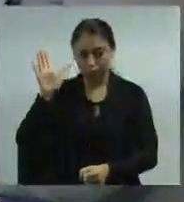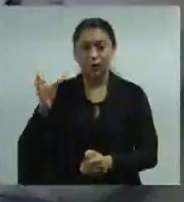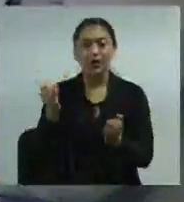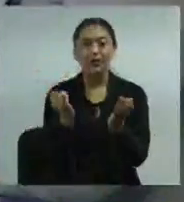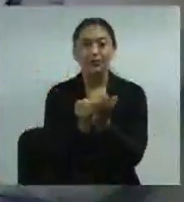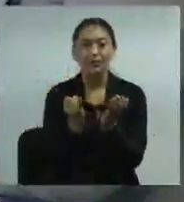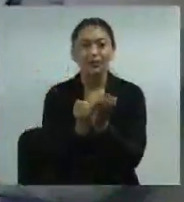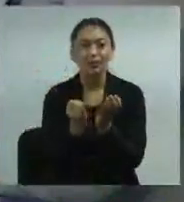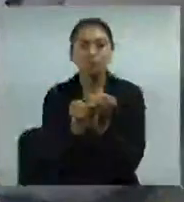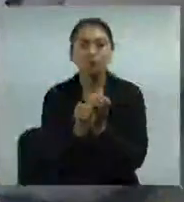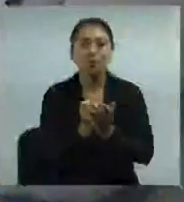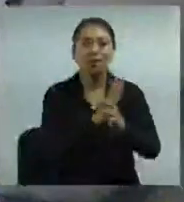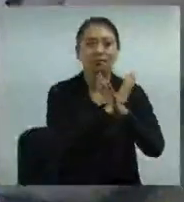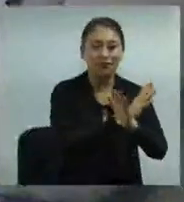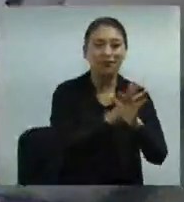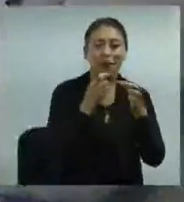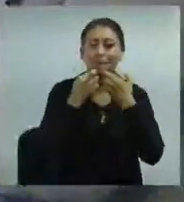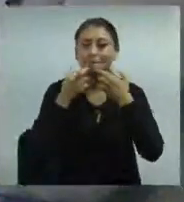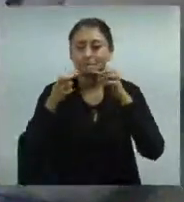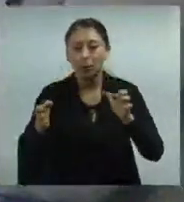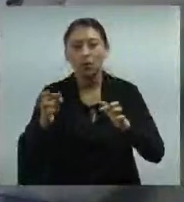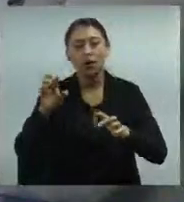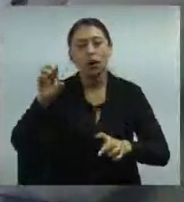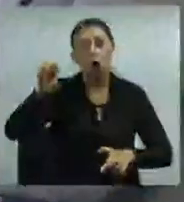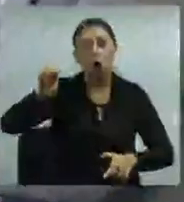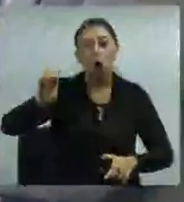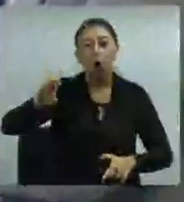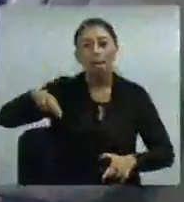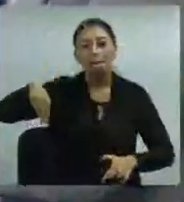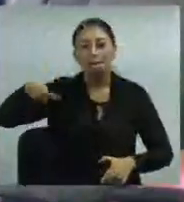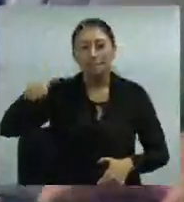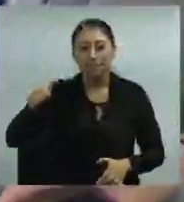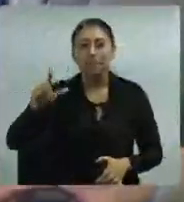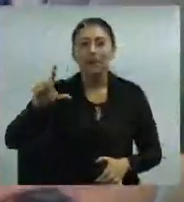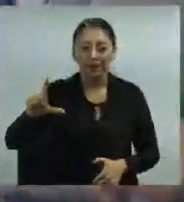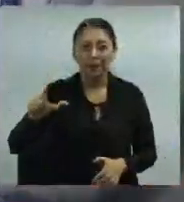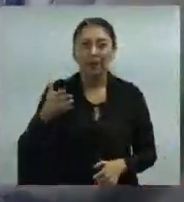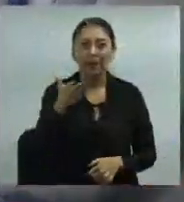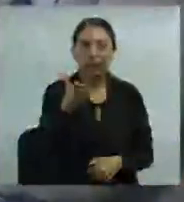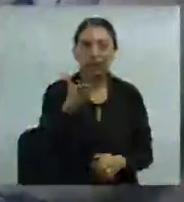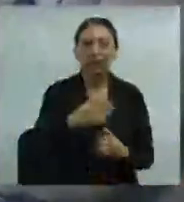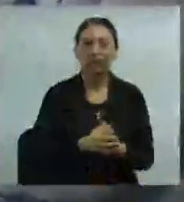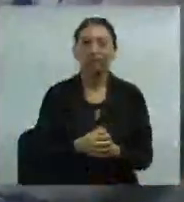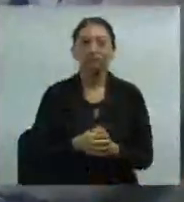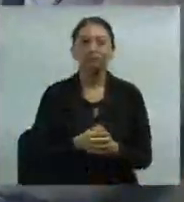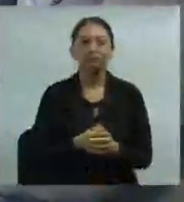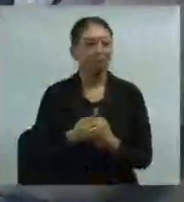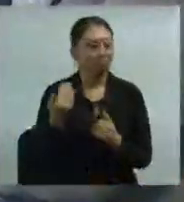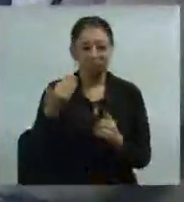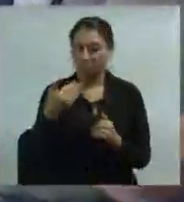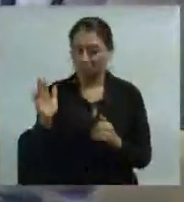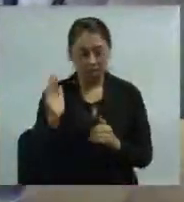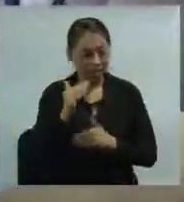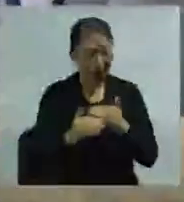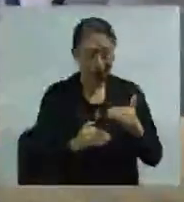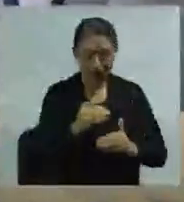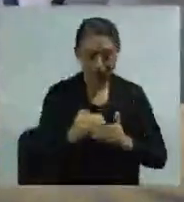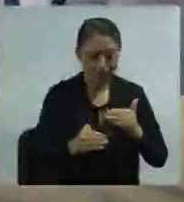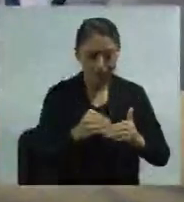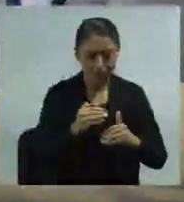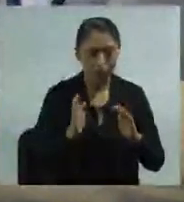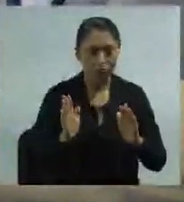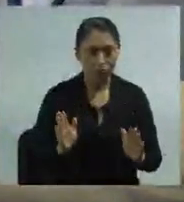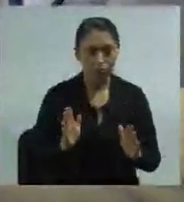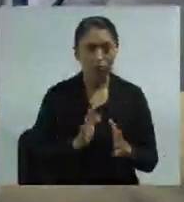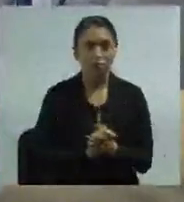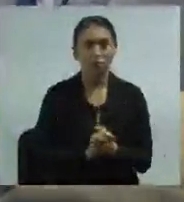Defensa Pública Penal que hace las veces de una comisión de postulación. Eso ya está en proceso. Eso ya no